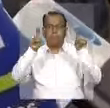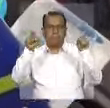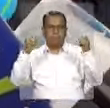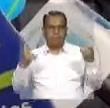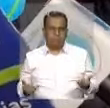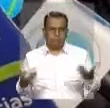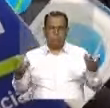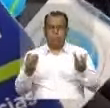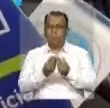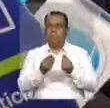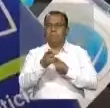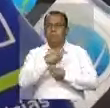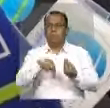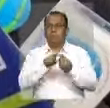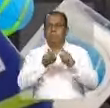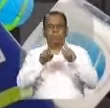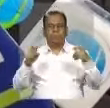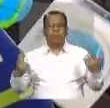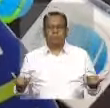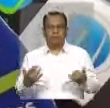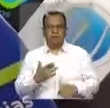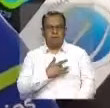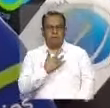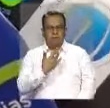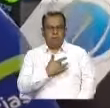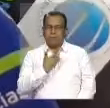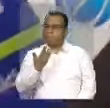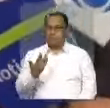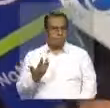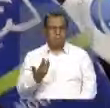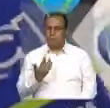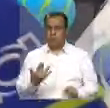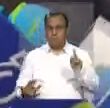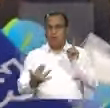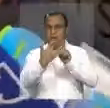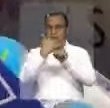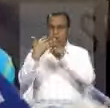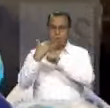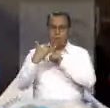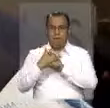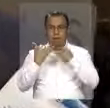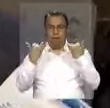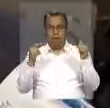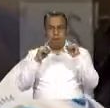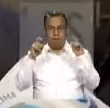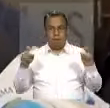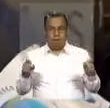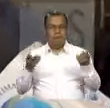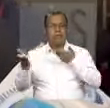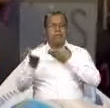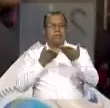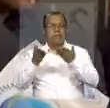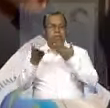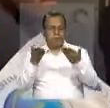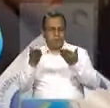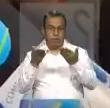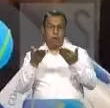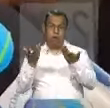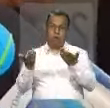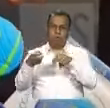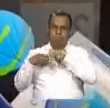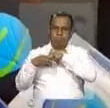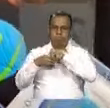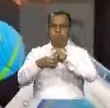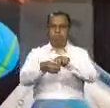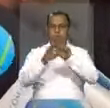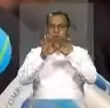se están en este momento sintiendo muy lesionadas cuando el transporte para poder llegar a